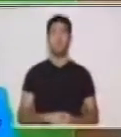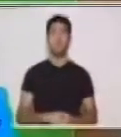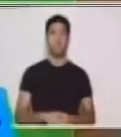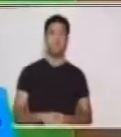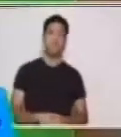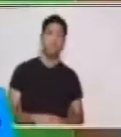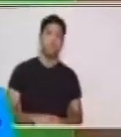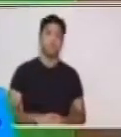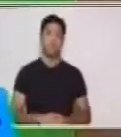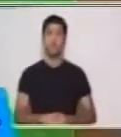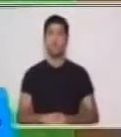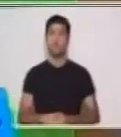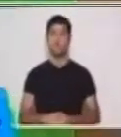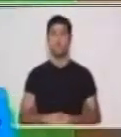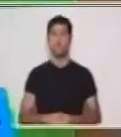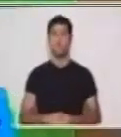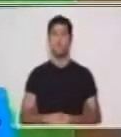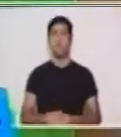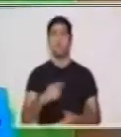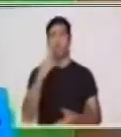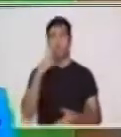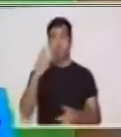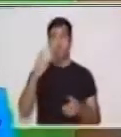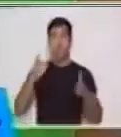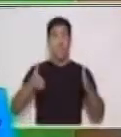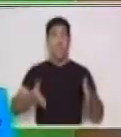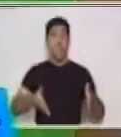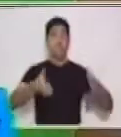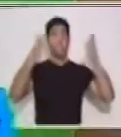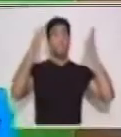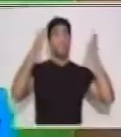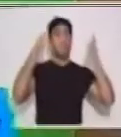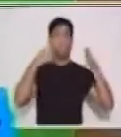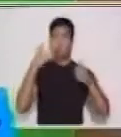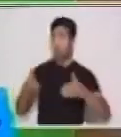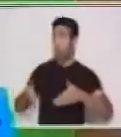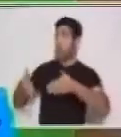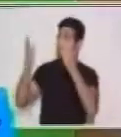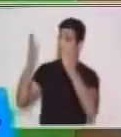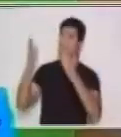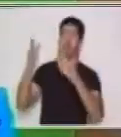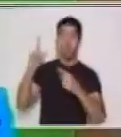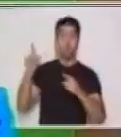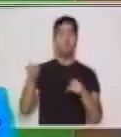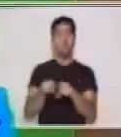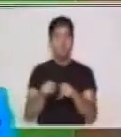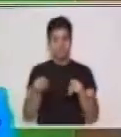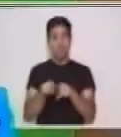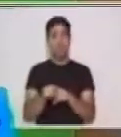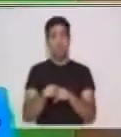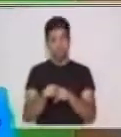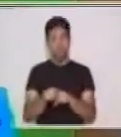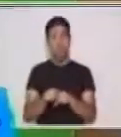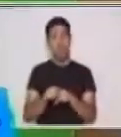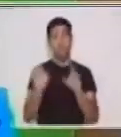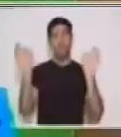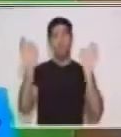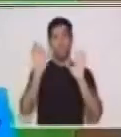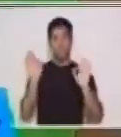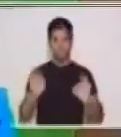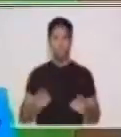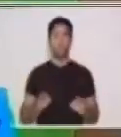rectangular. Los edificios, si sales a la calle y ves edificios en forma de prisma